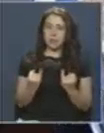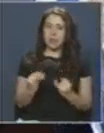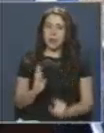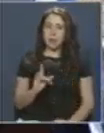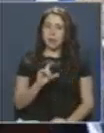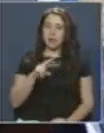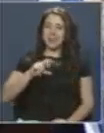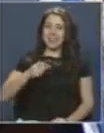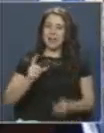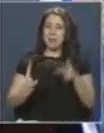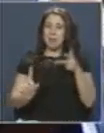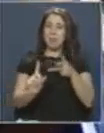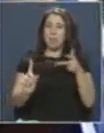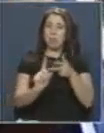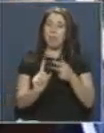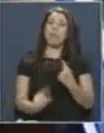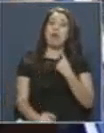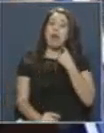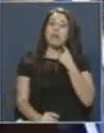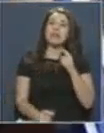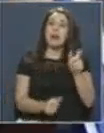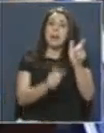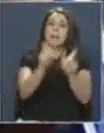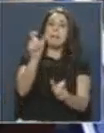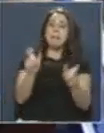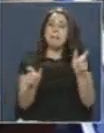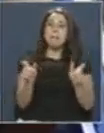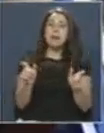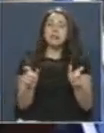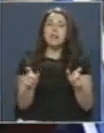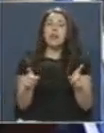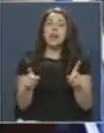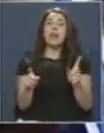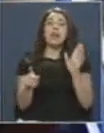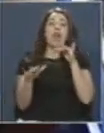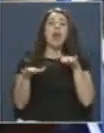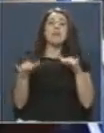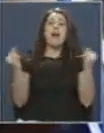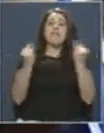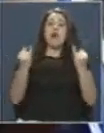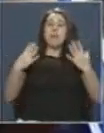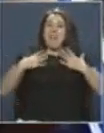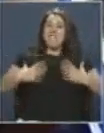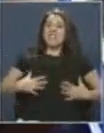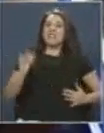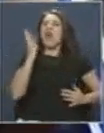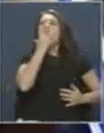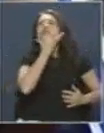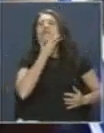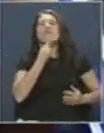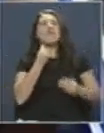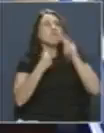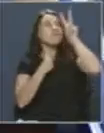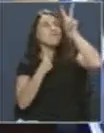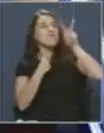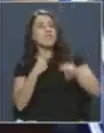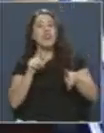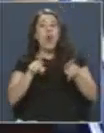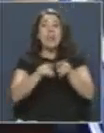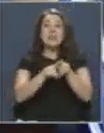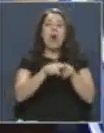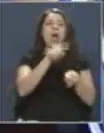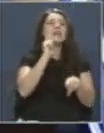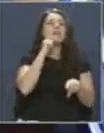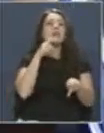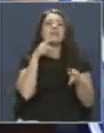bullying afecta a las personas que no tienen los mismos atributos físicos o la belleza estereotipada que ya dije